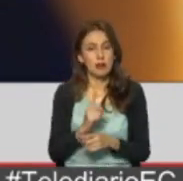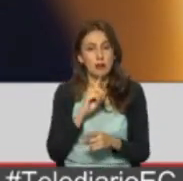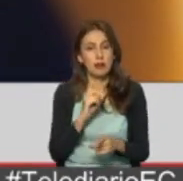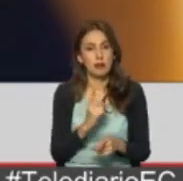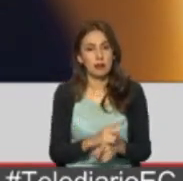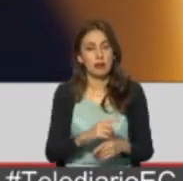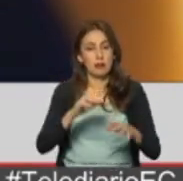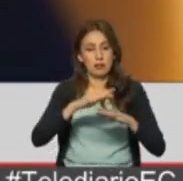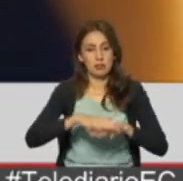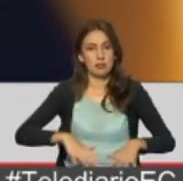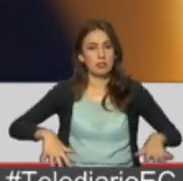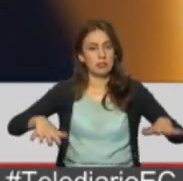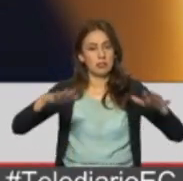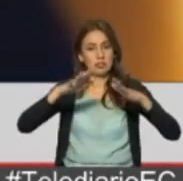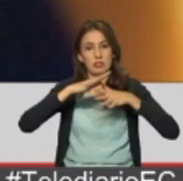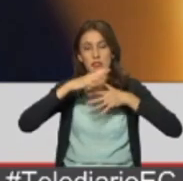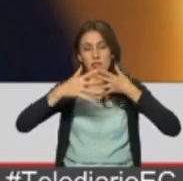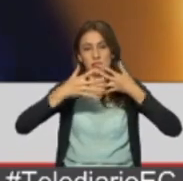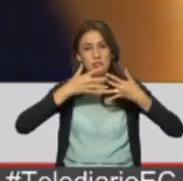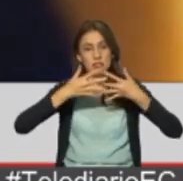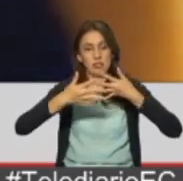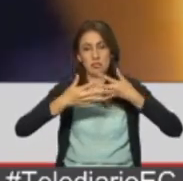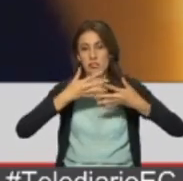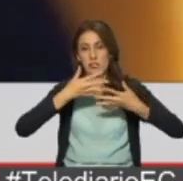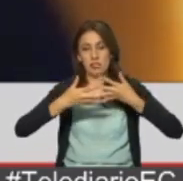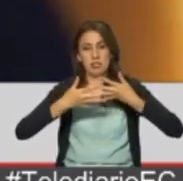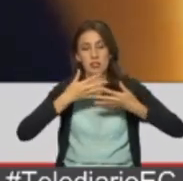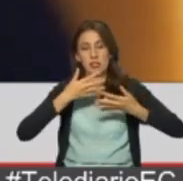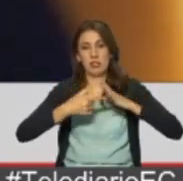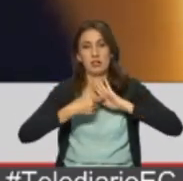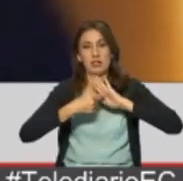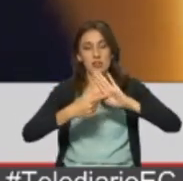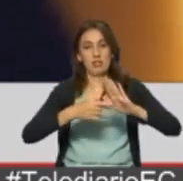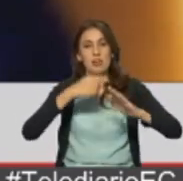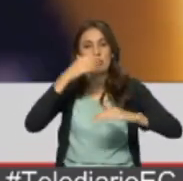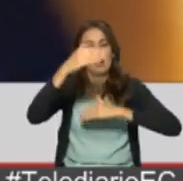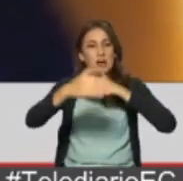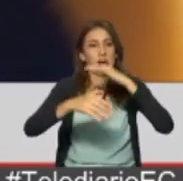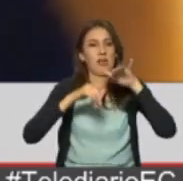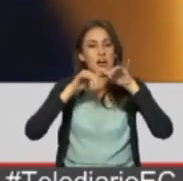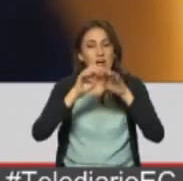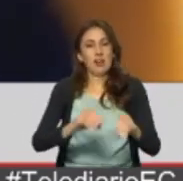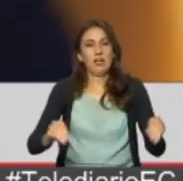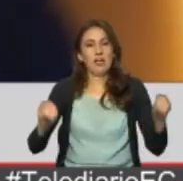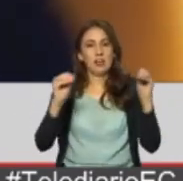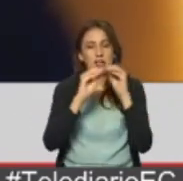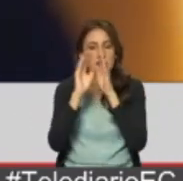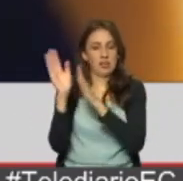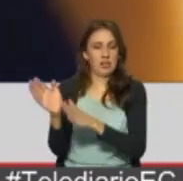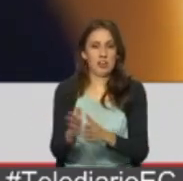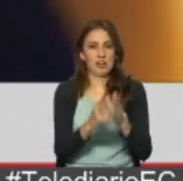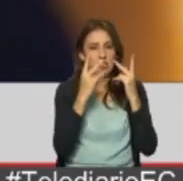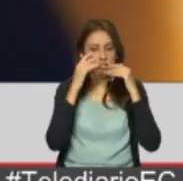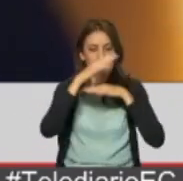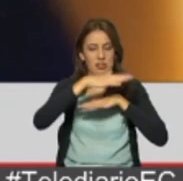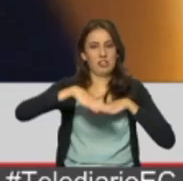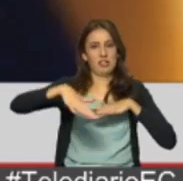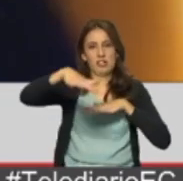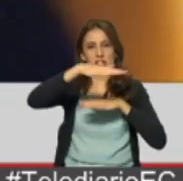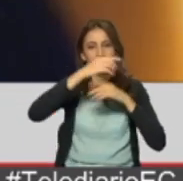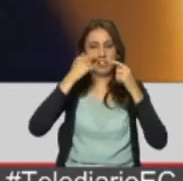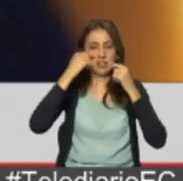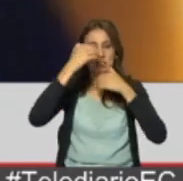objetivo, transparente, inclusive de las cifras, ¿no? A mí me corresponde como diplomático manejar con seriedad y